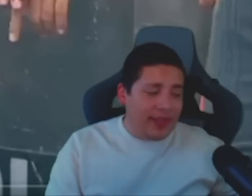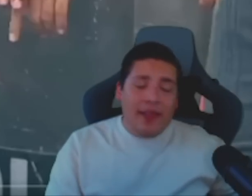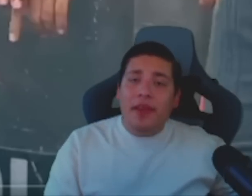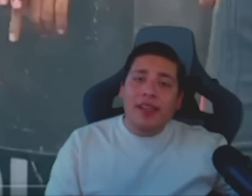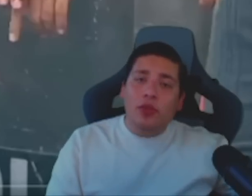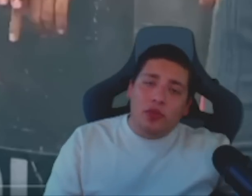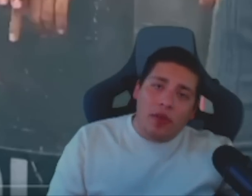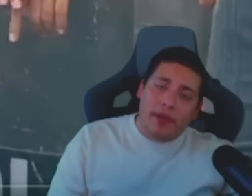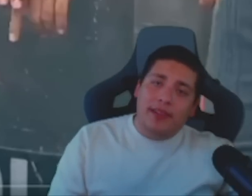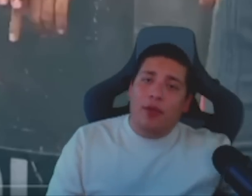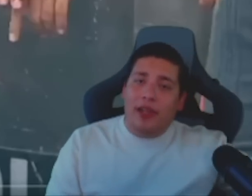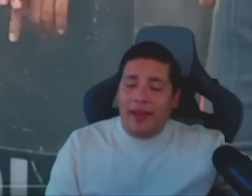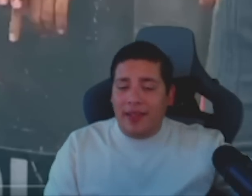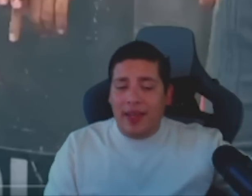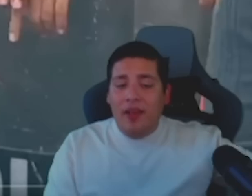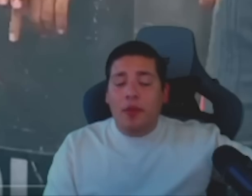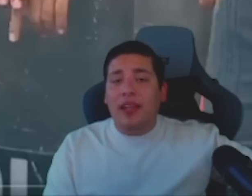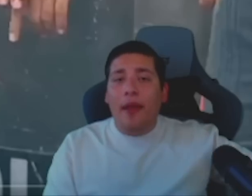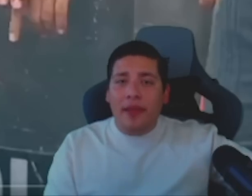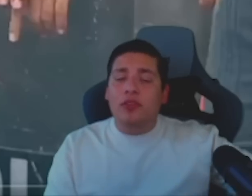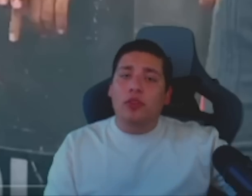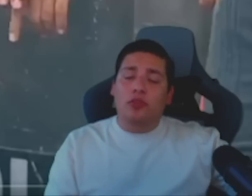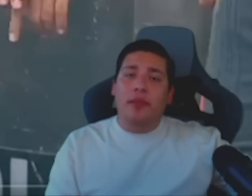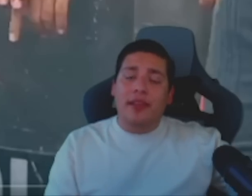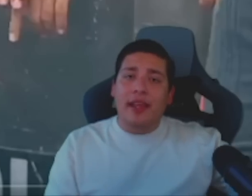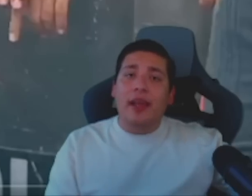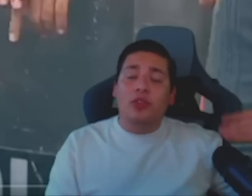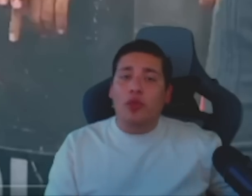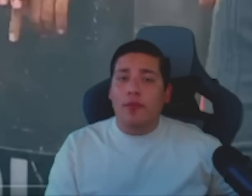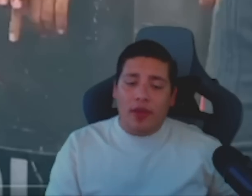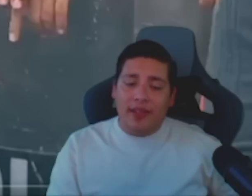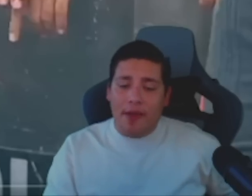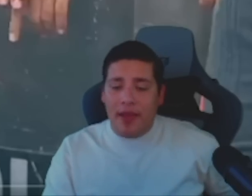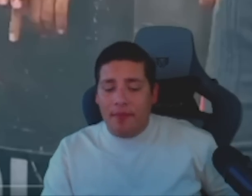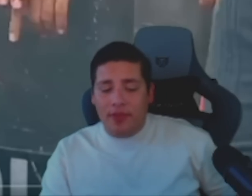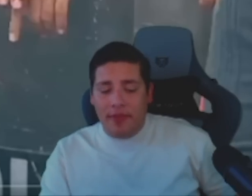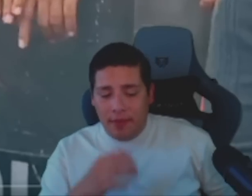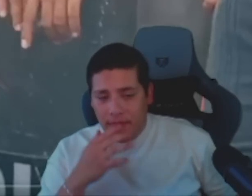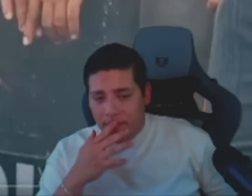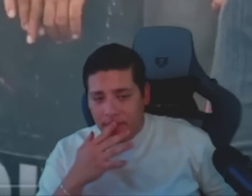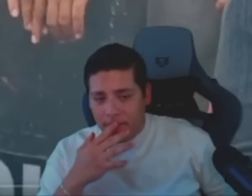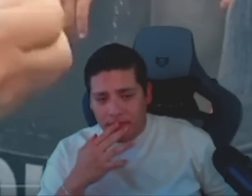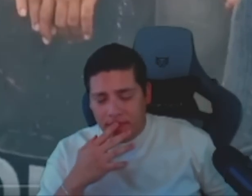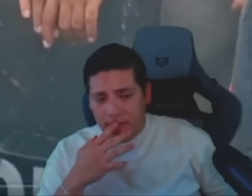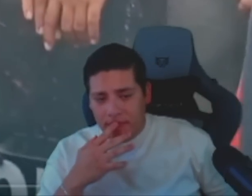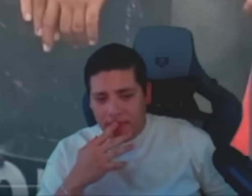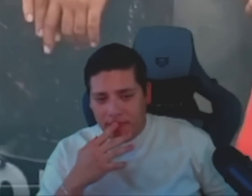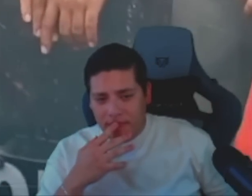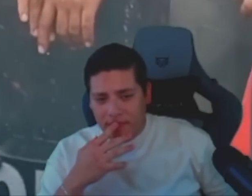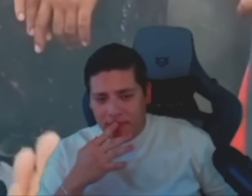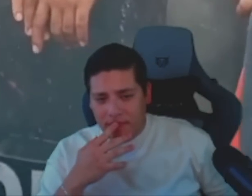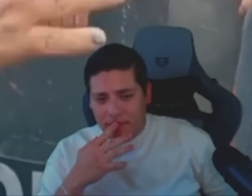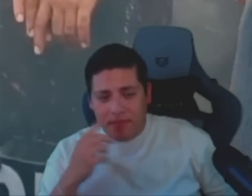a través de estos golpes de la ultraderecha pues ha visto sometida su democracia. Veamos. Es justo, ya el pueblo